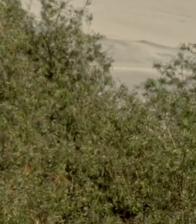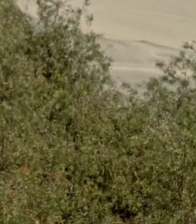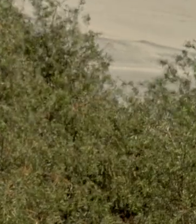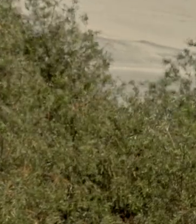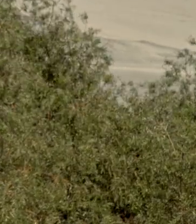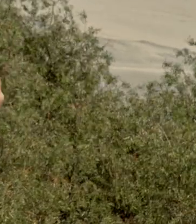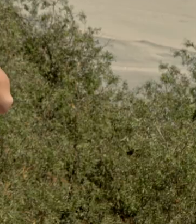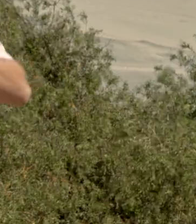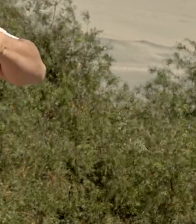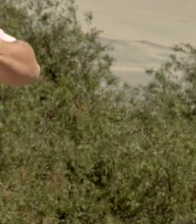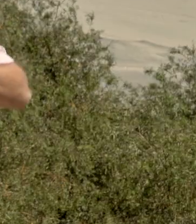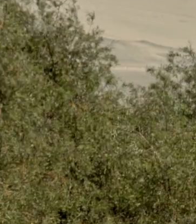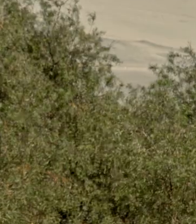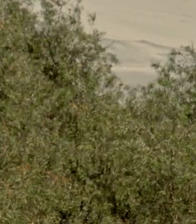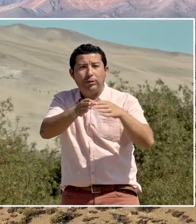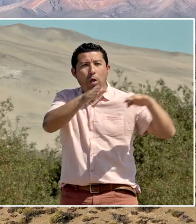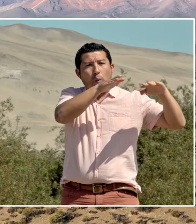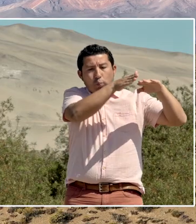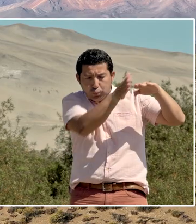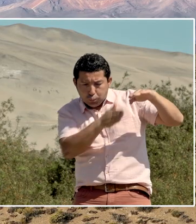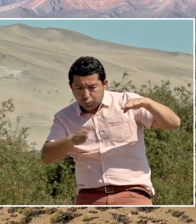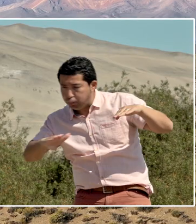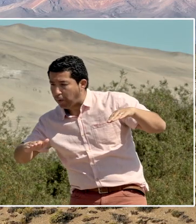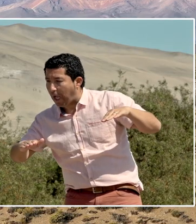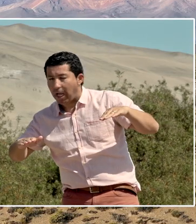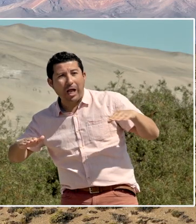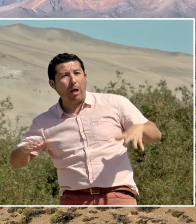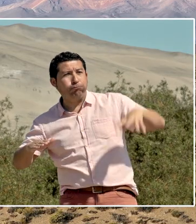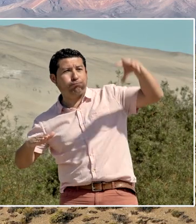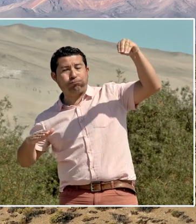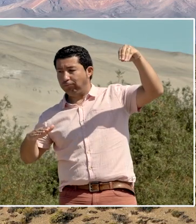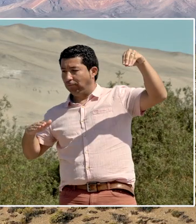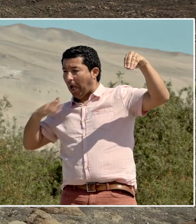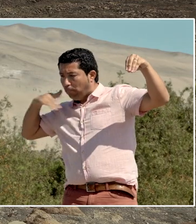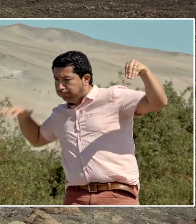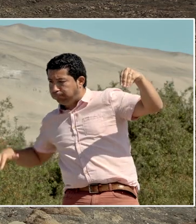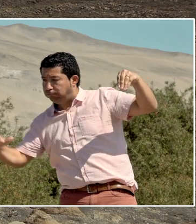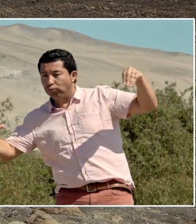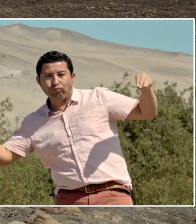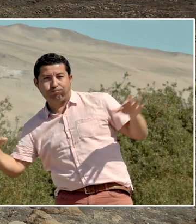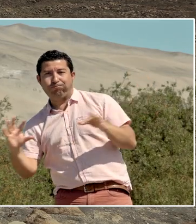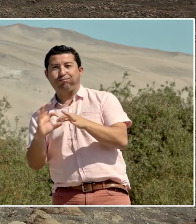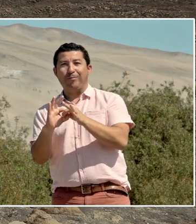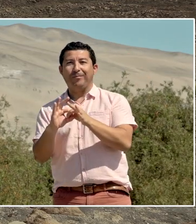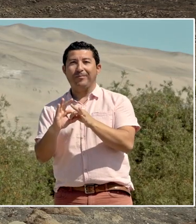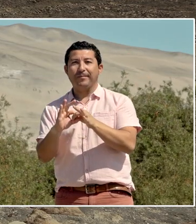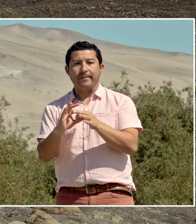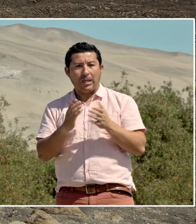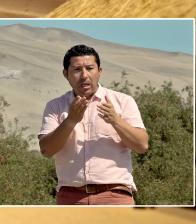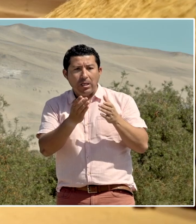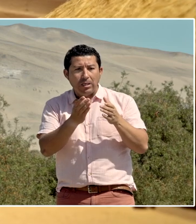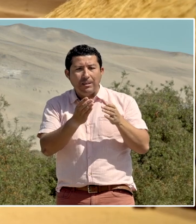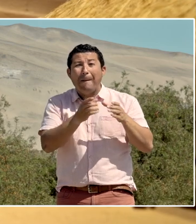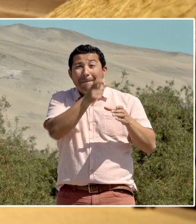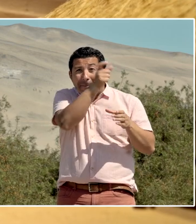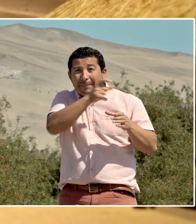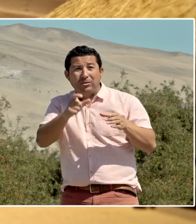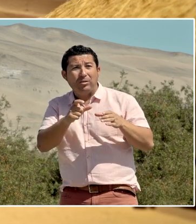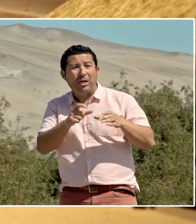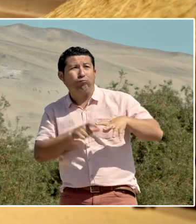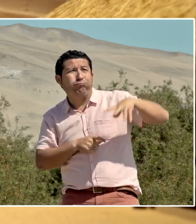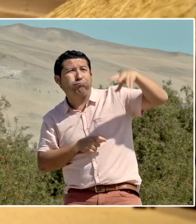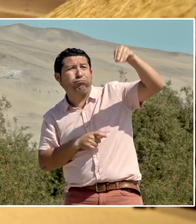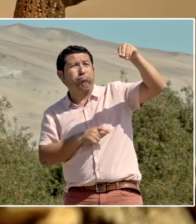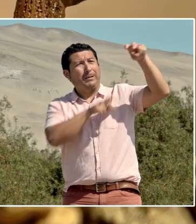cerca de senderos y caminos que unían a la cordillera con la costa ya que las poblaciones de tierras